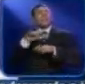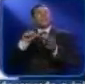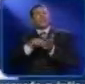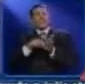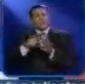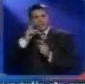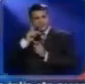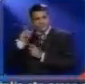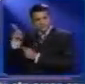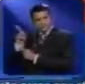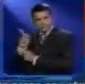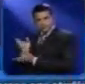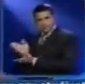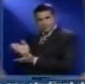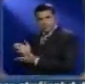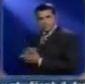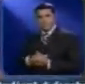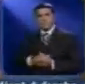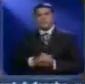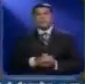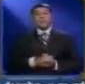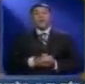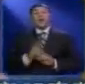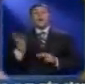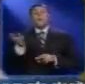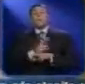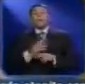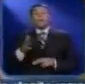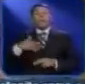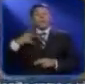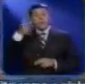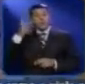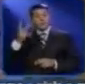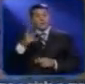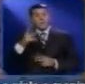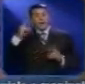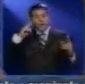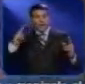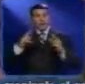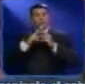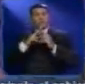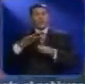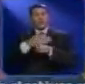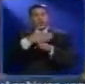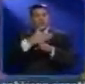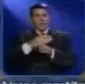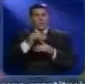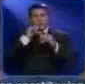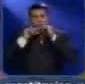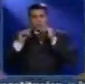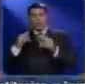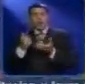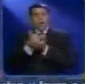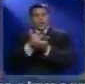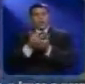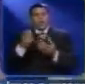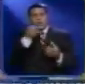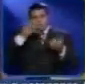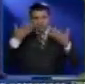que ve en pantalla. Pronto nos volveremos a encontrar para seguir compartiendo esas informaciones que contribuyen con